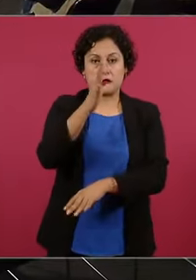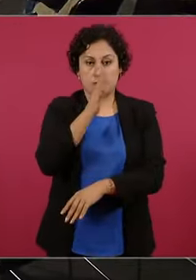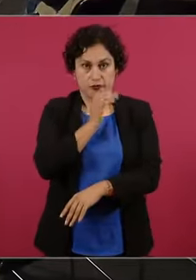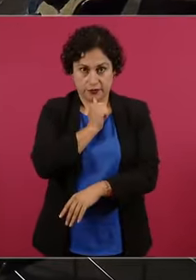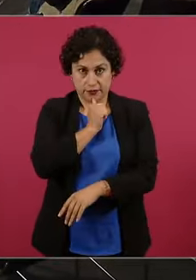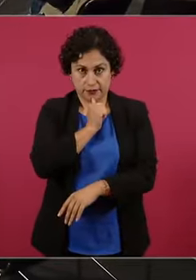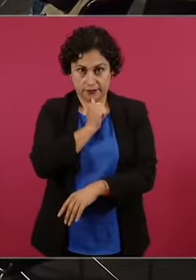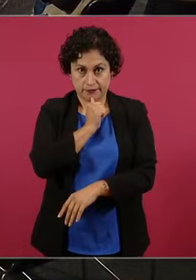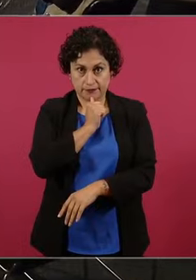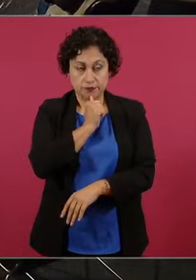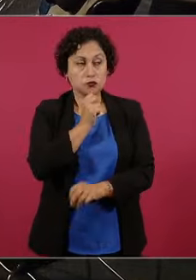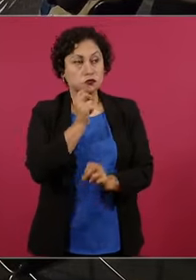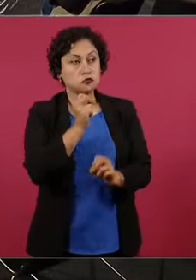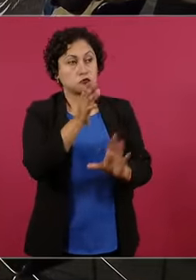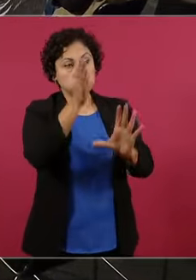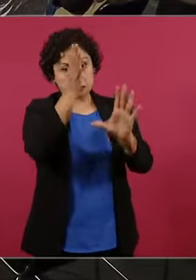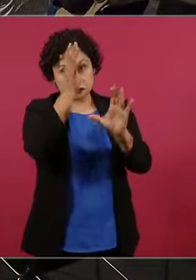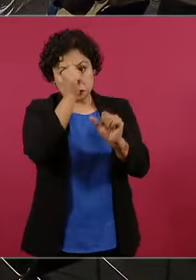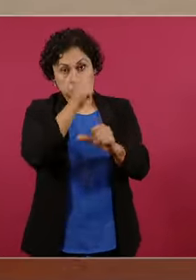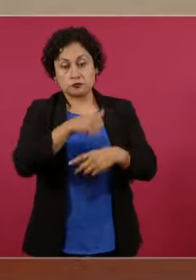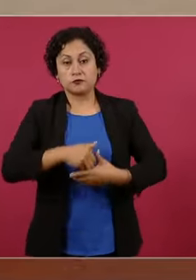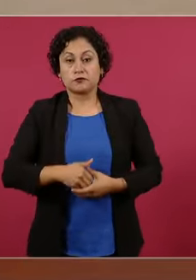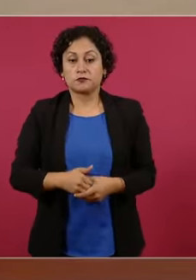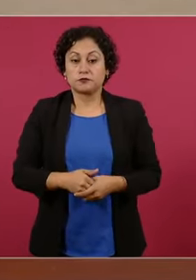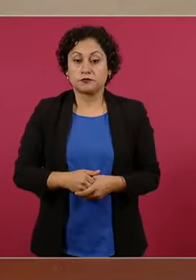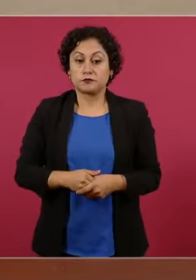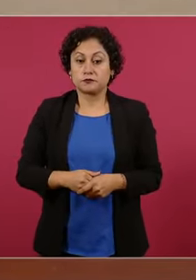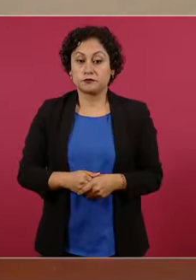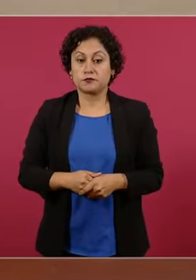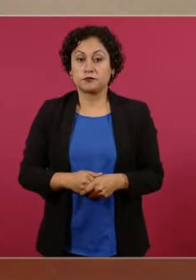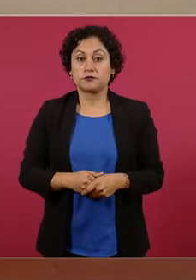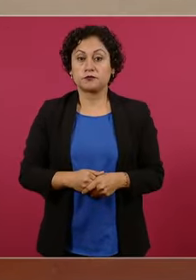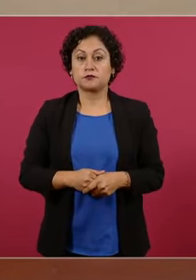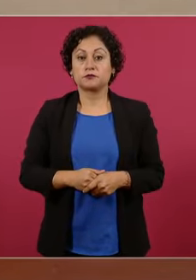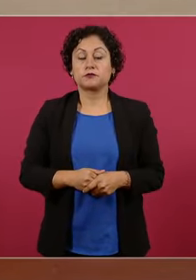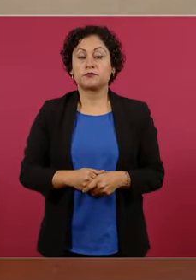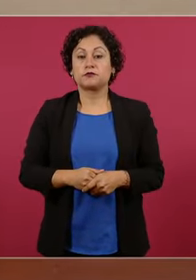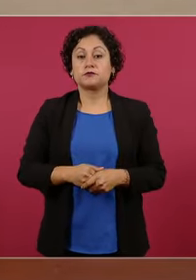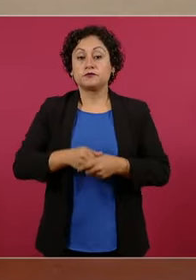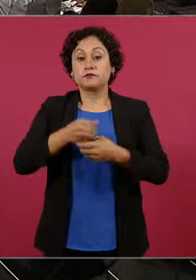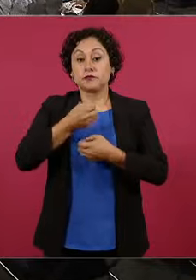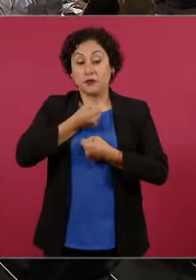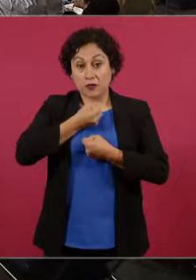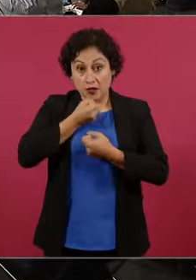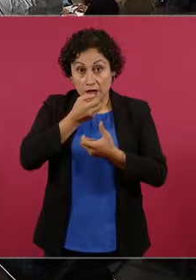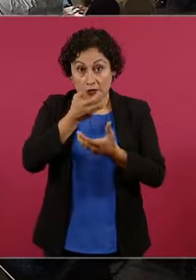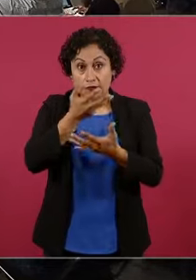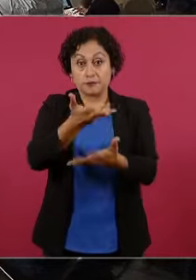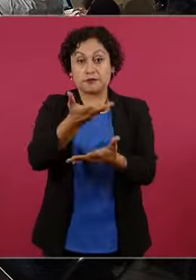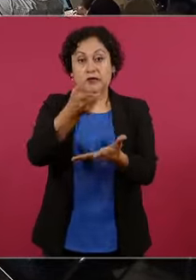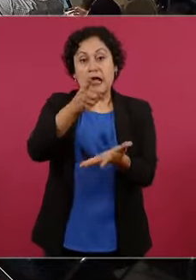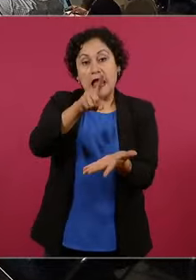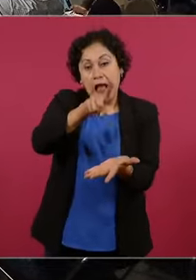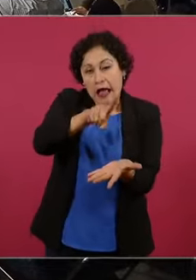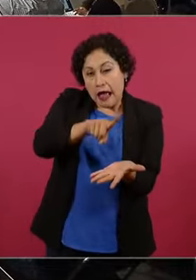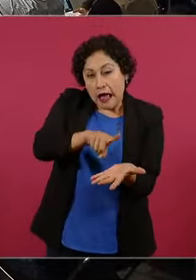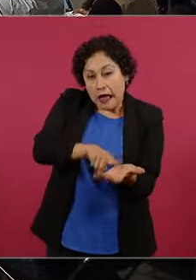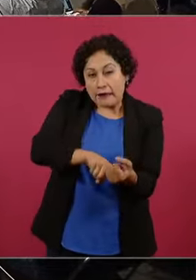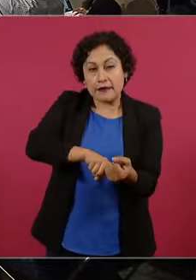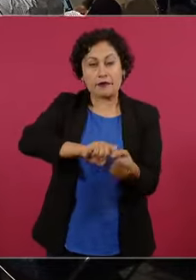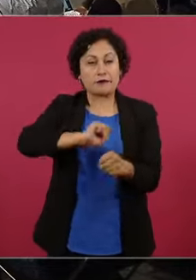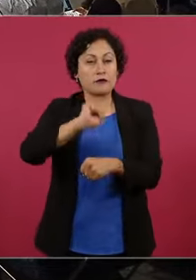dos. ¿Eh? Son los últimos dos. El mensaje no debe revelar una intención